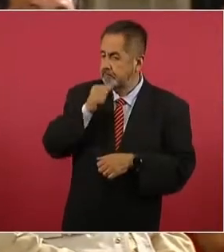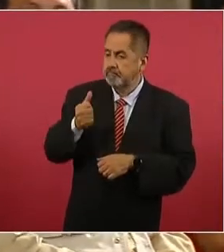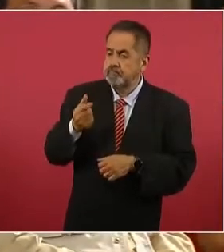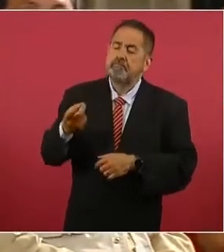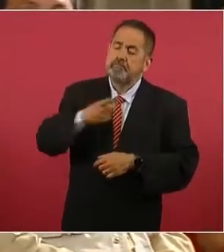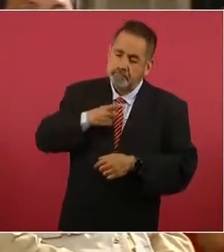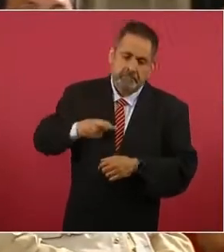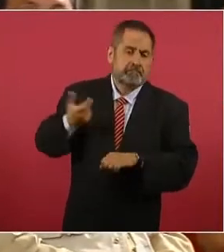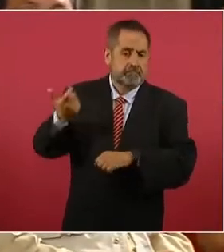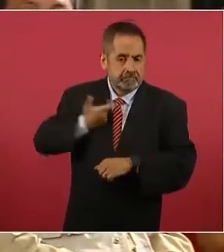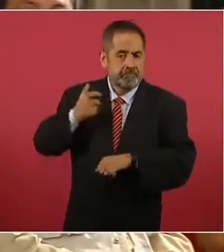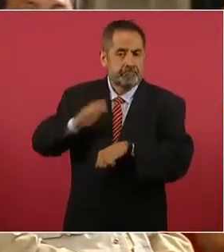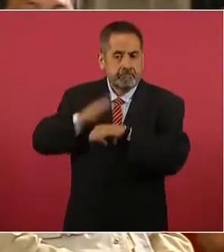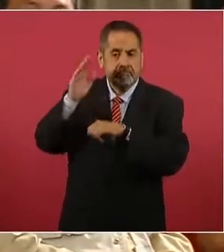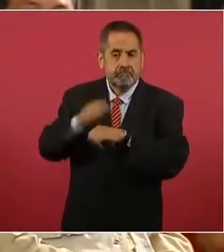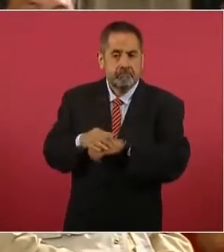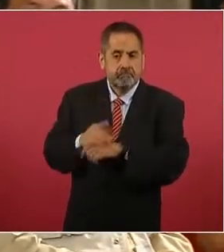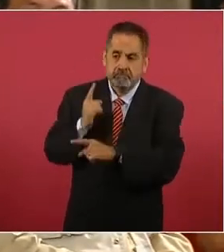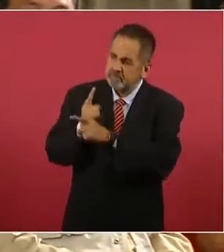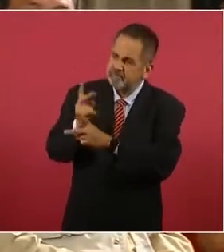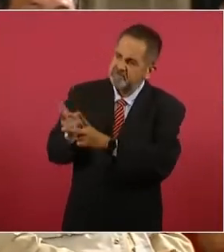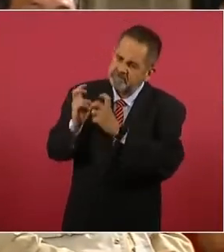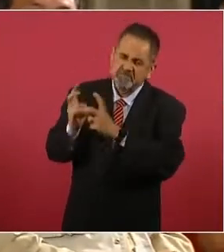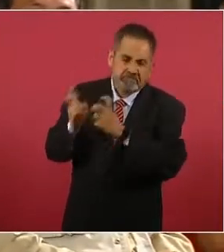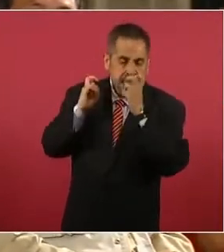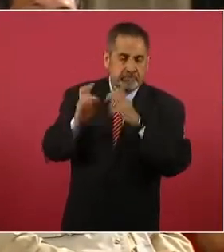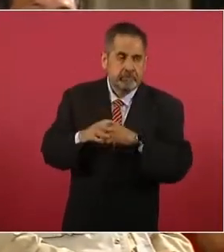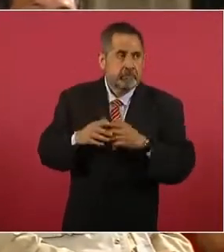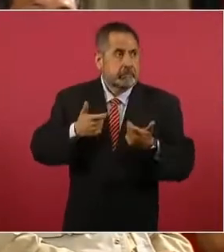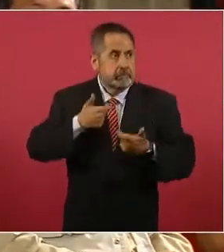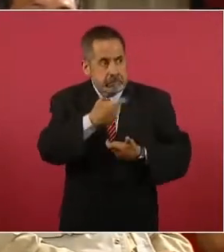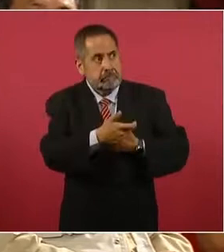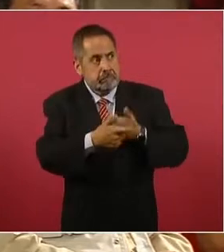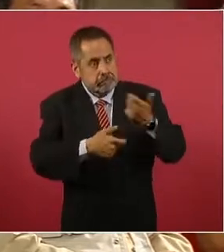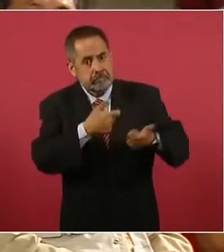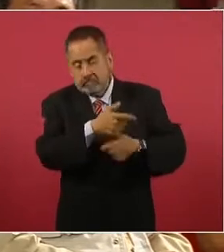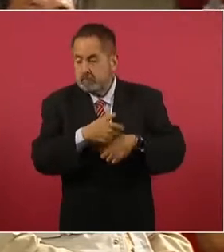que pagar más. Y es una extorsión. Y entonces pagan, las deudas